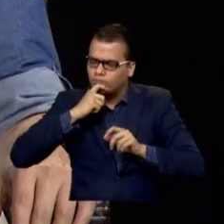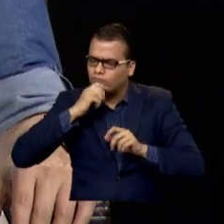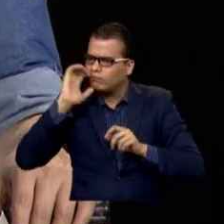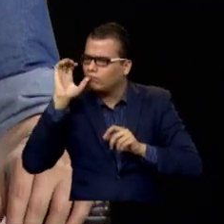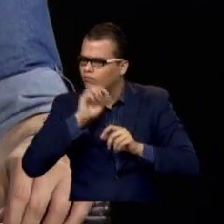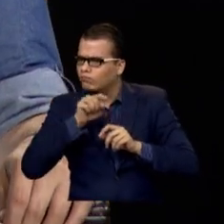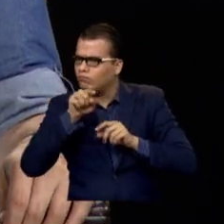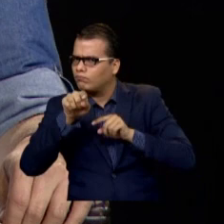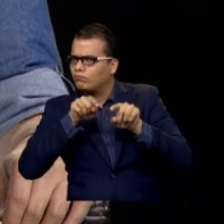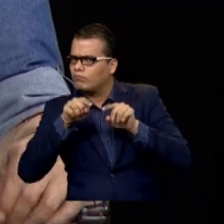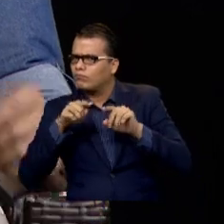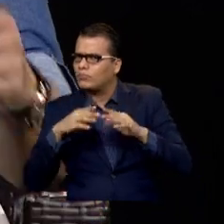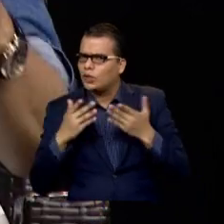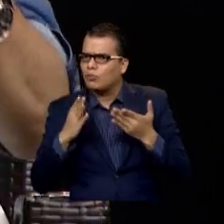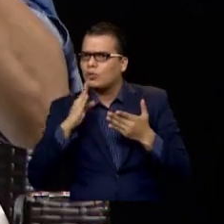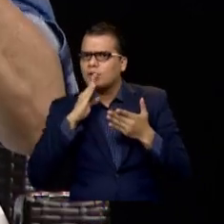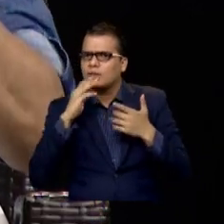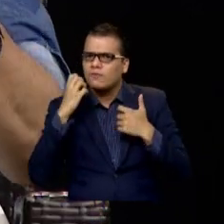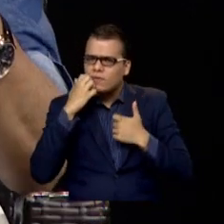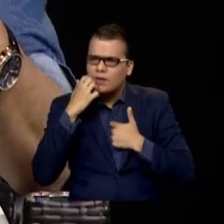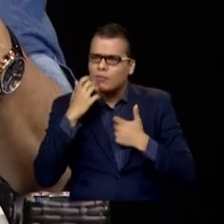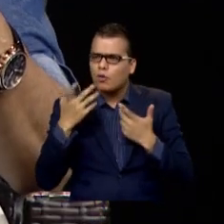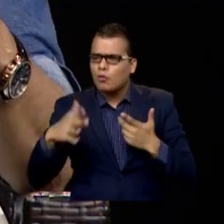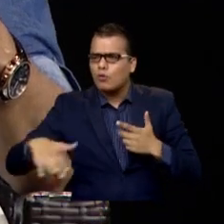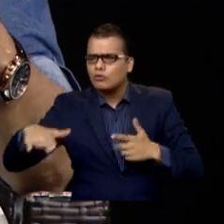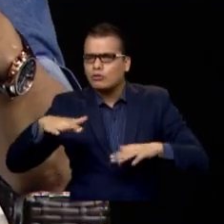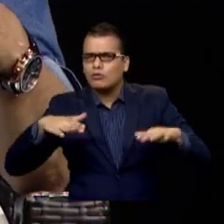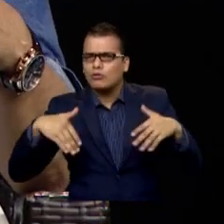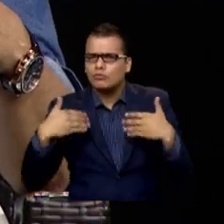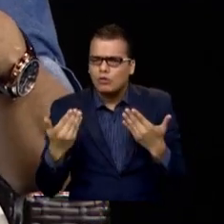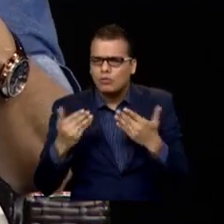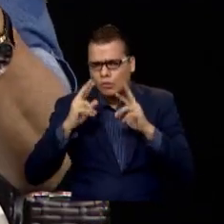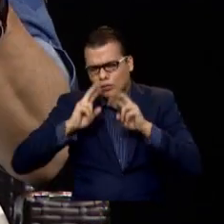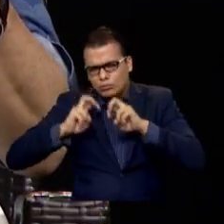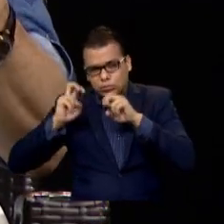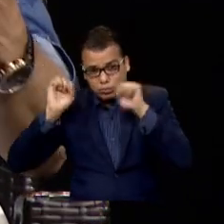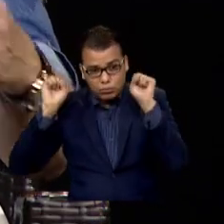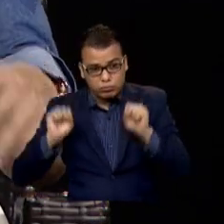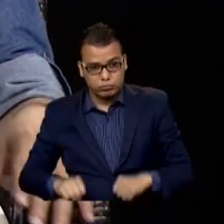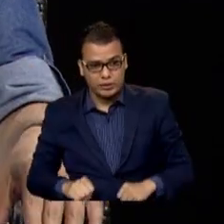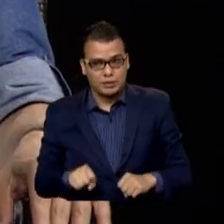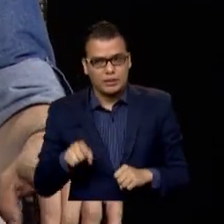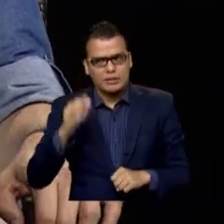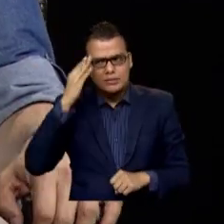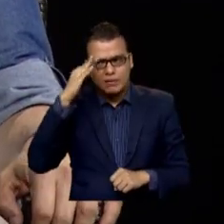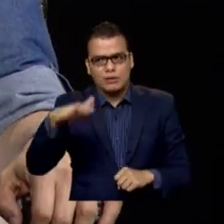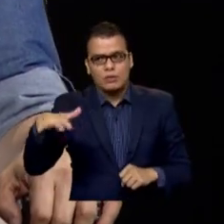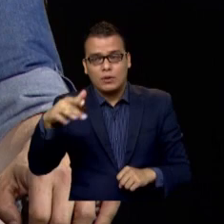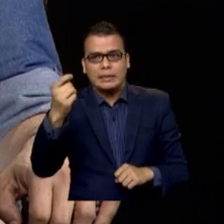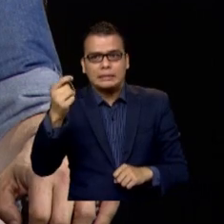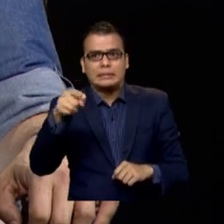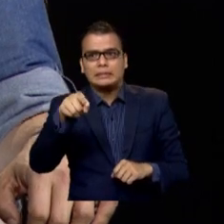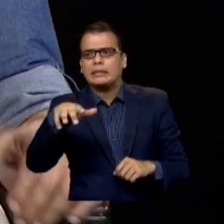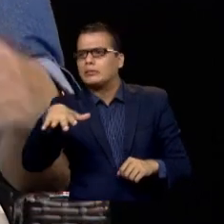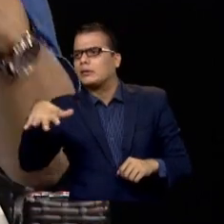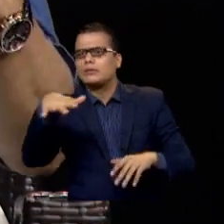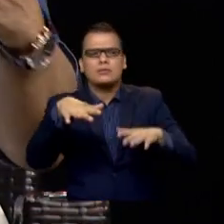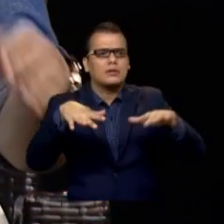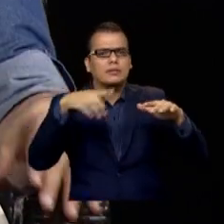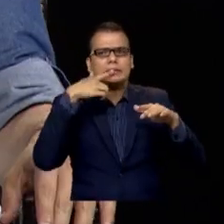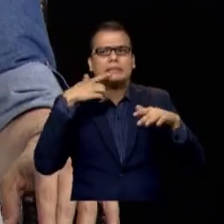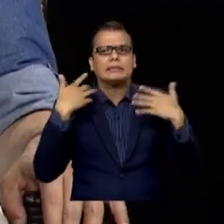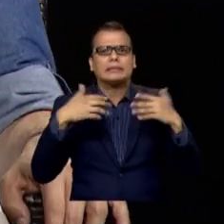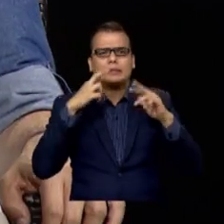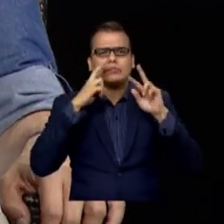ciudad. Se trata de poderlas desarrollar en conglomerados, en los sitios más calientes que tiene la ciudad de Cali, en